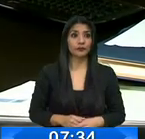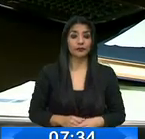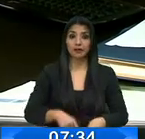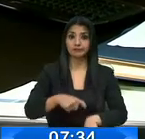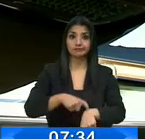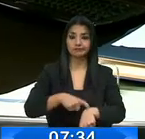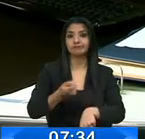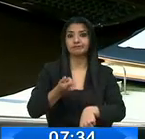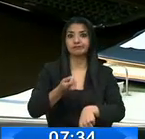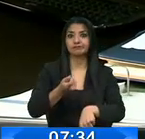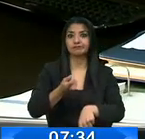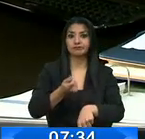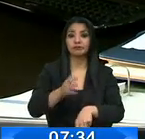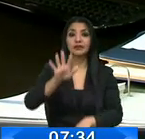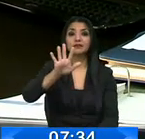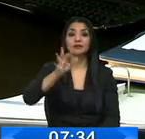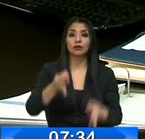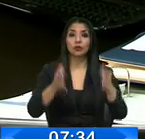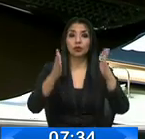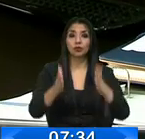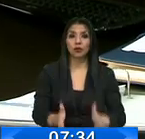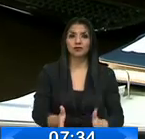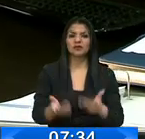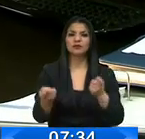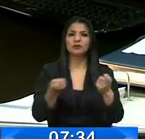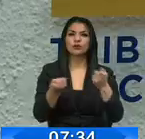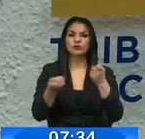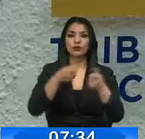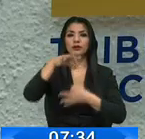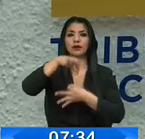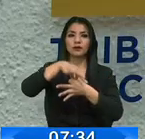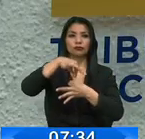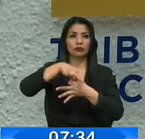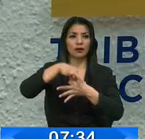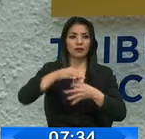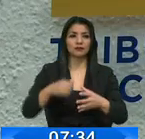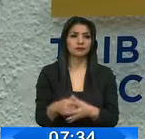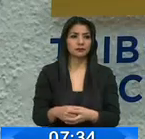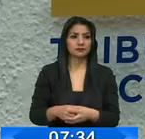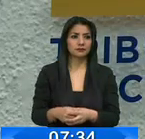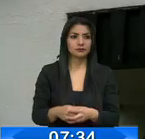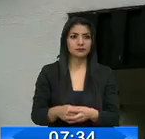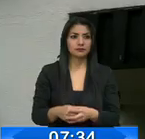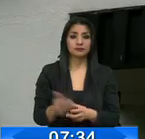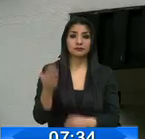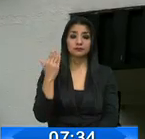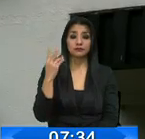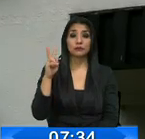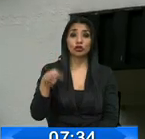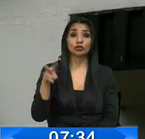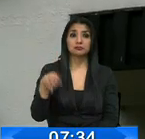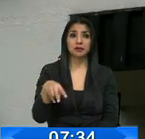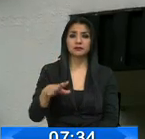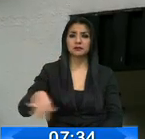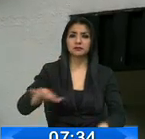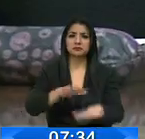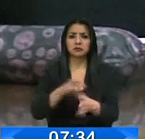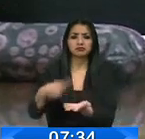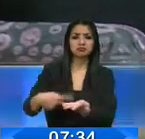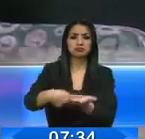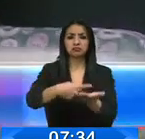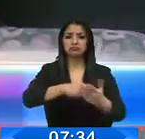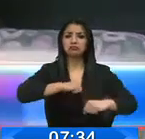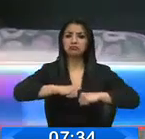Contrarreloj trabajan los 5 jueces del Tribunal Contencioso Electoral, que durante un poco más de 2 meses se quedó sin quórum para dar trámites